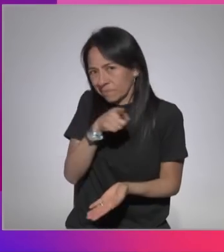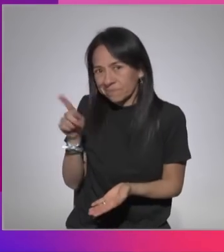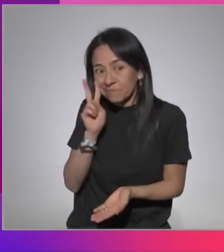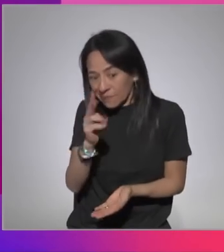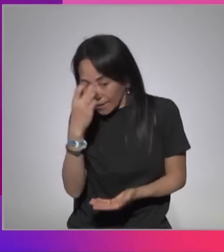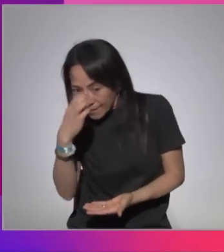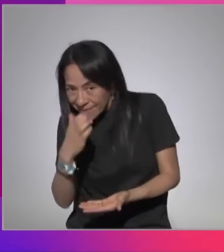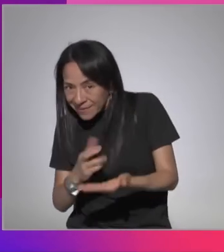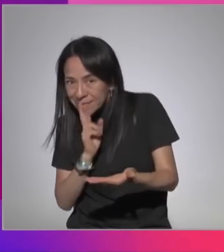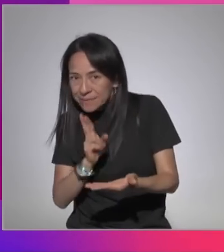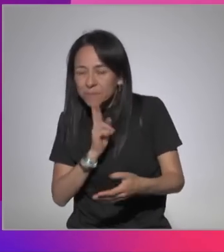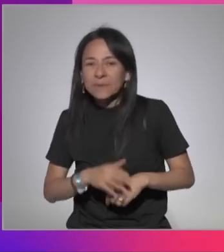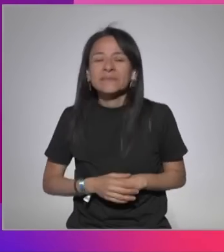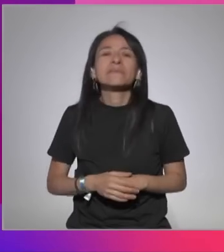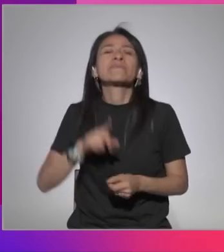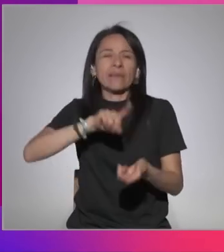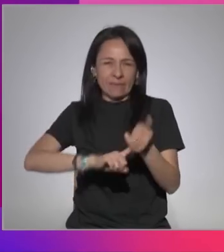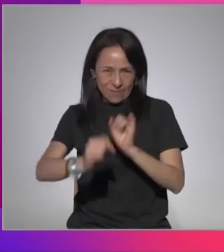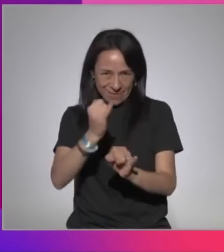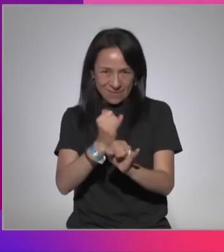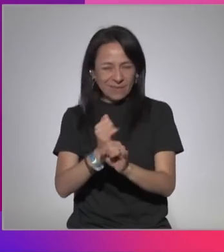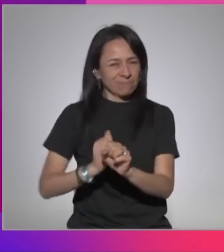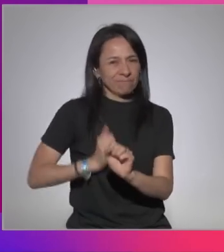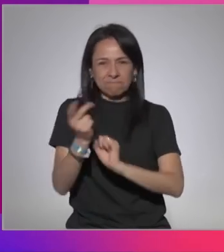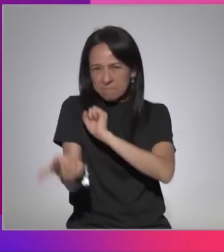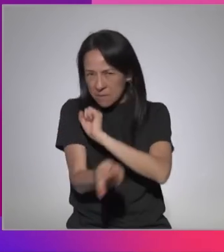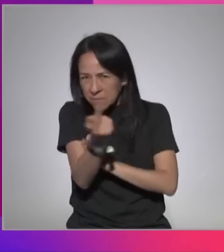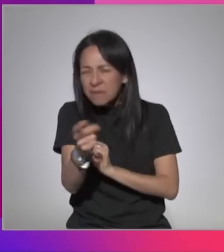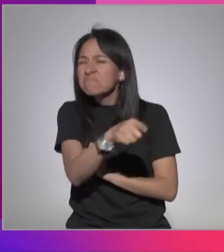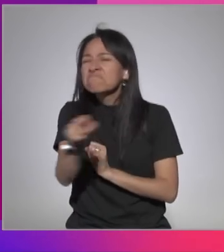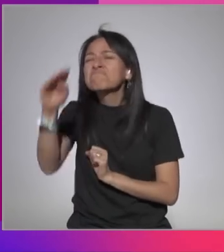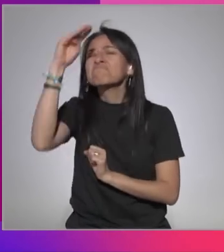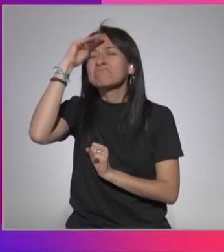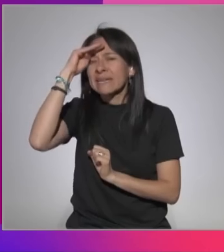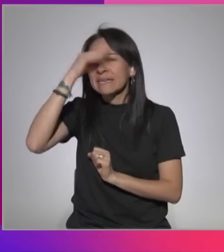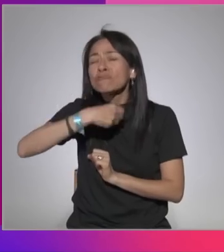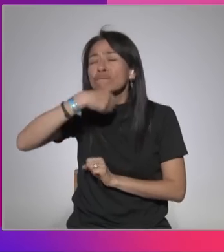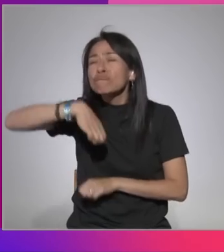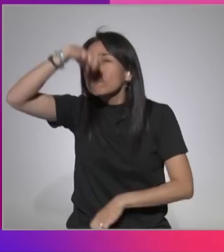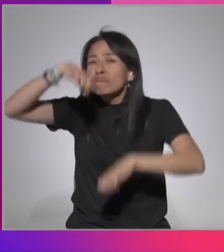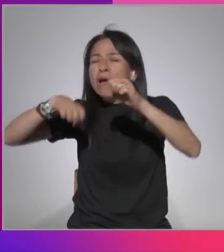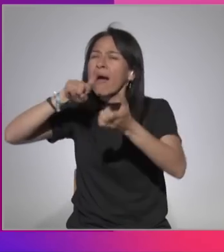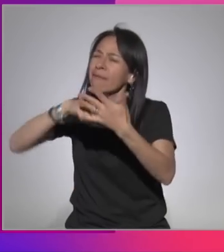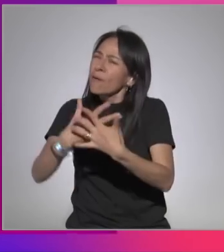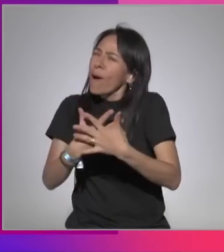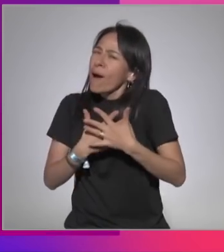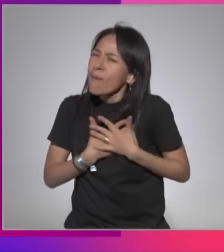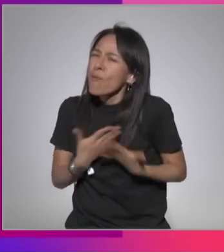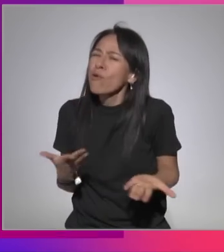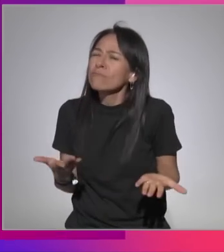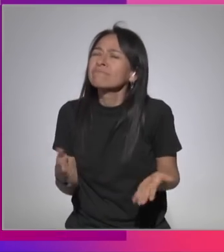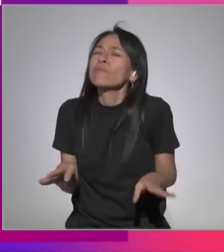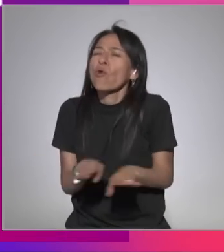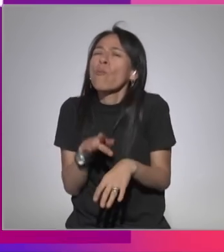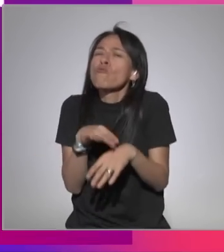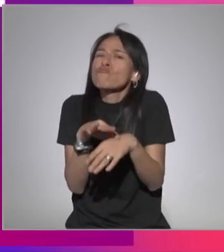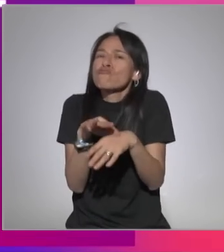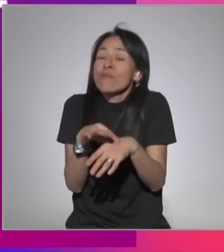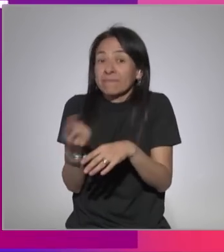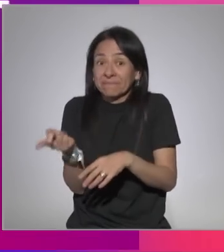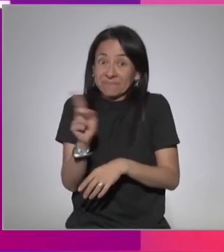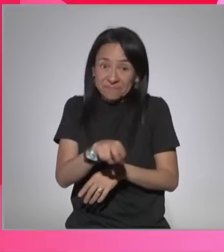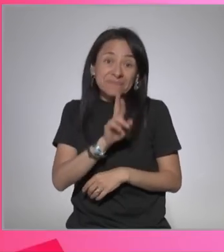Al preguntar en redes sociales, ¿cómo crees que se vive el amor en la vejez? Este fue parte del resultado. Te